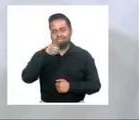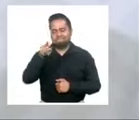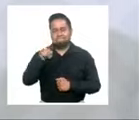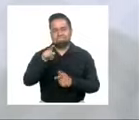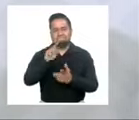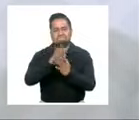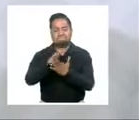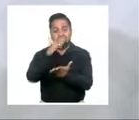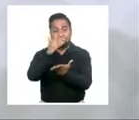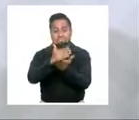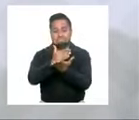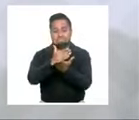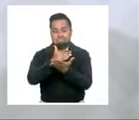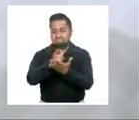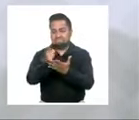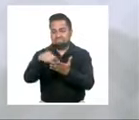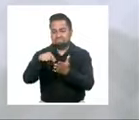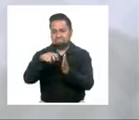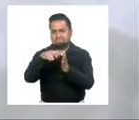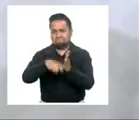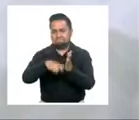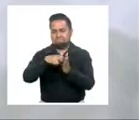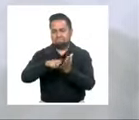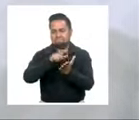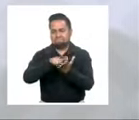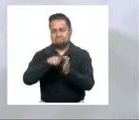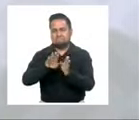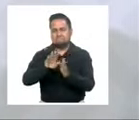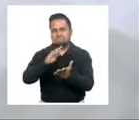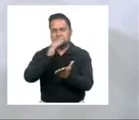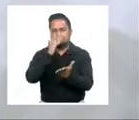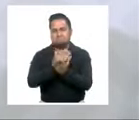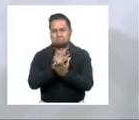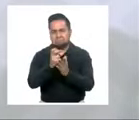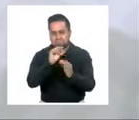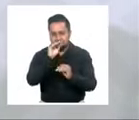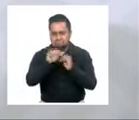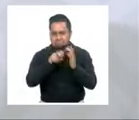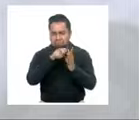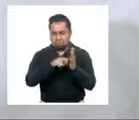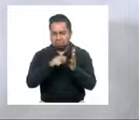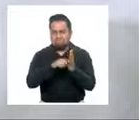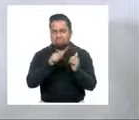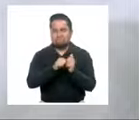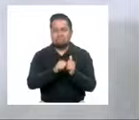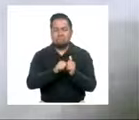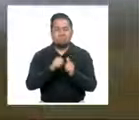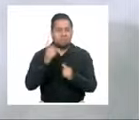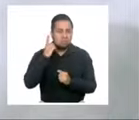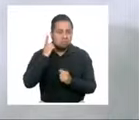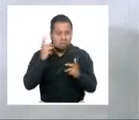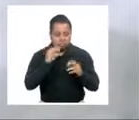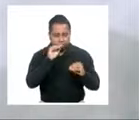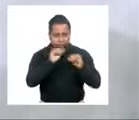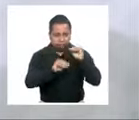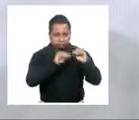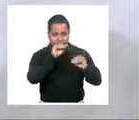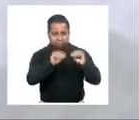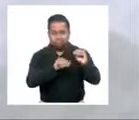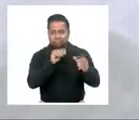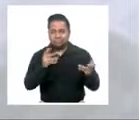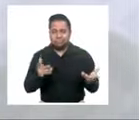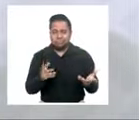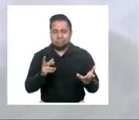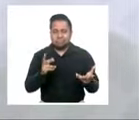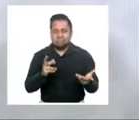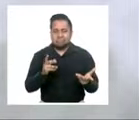parado, hayan detenido una reforma que se elaboró por parte de los legisladores. No